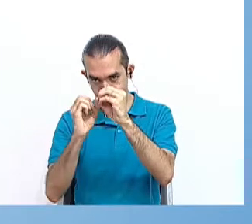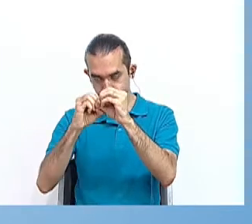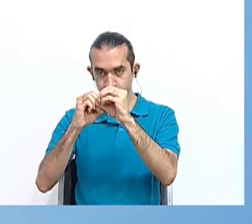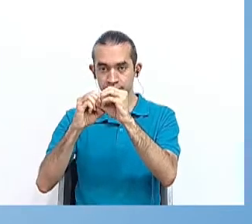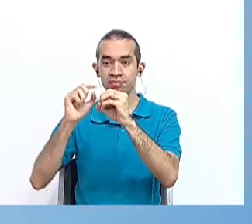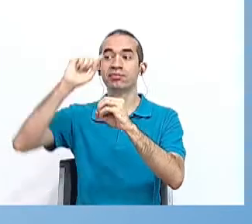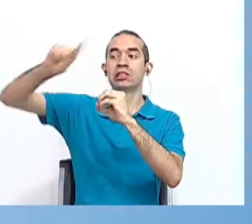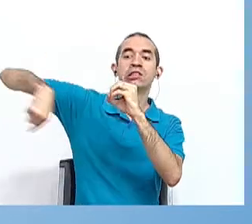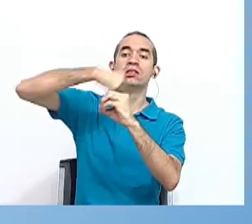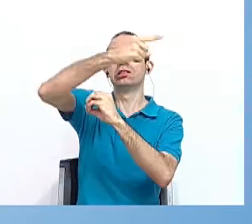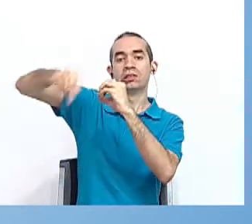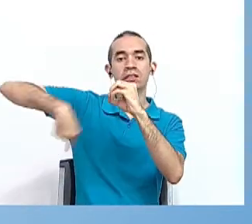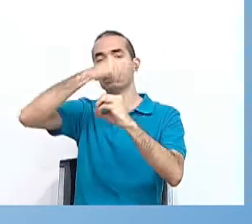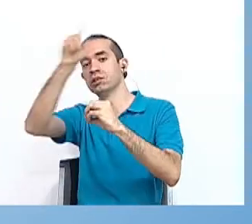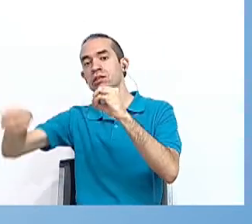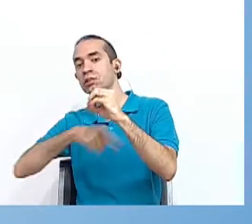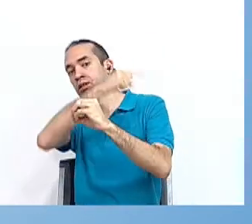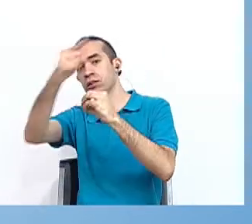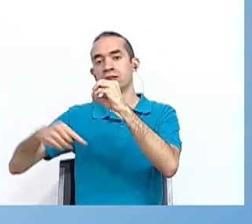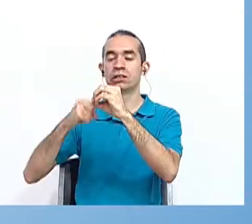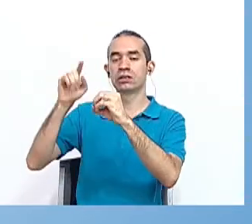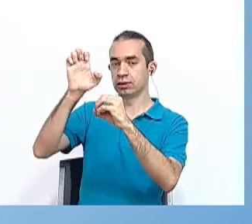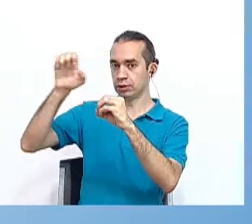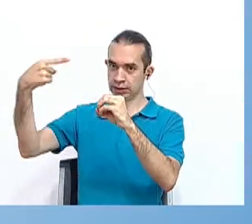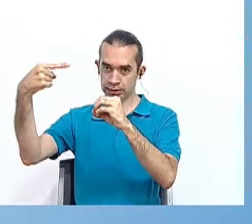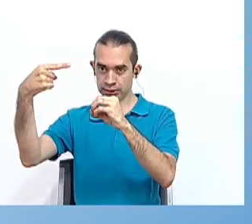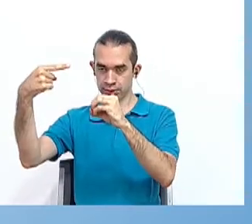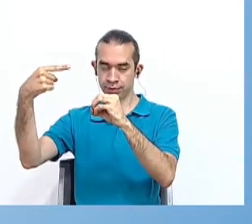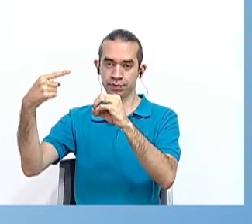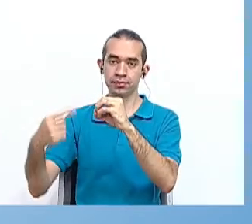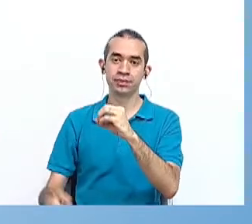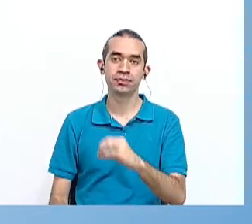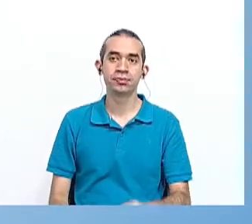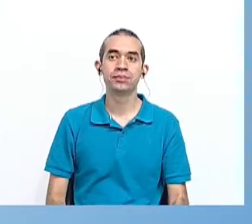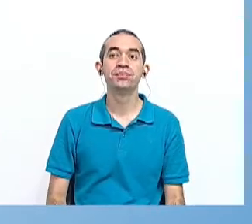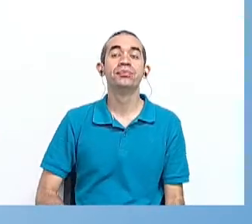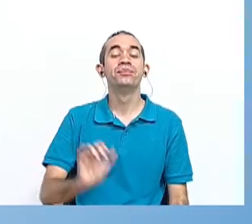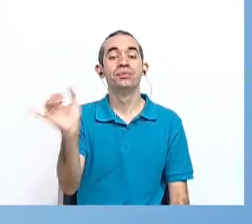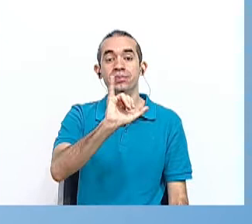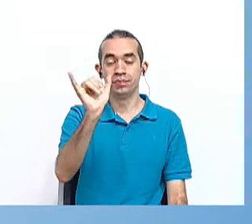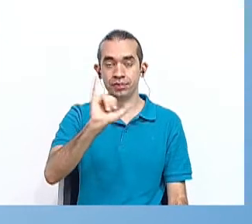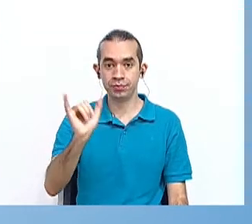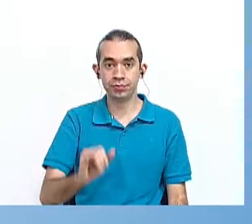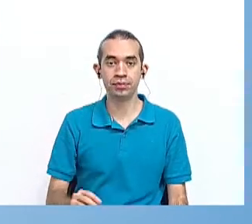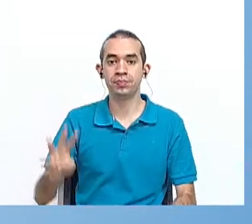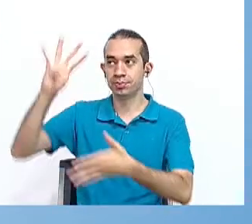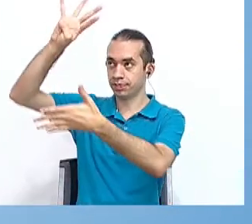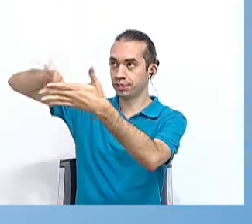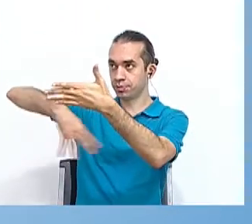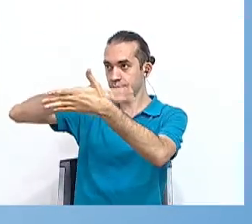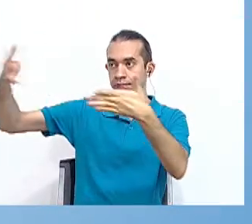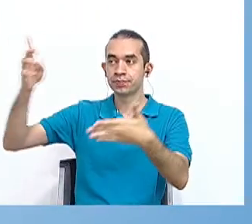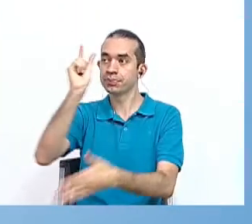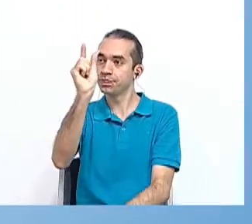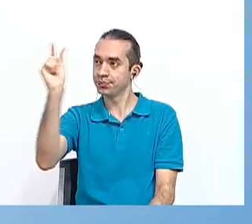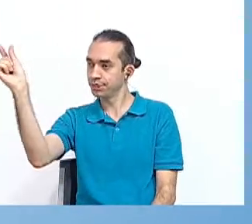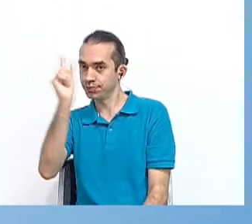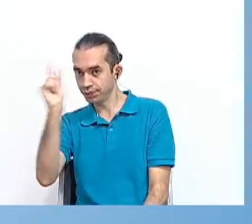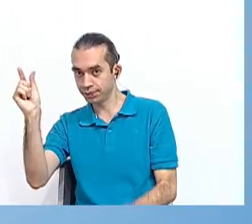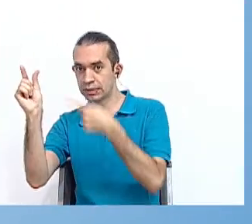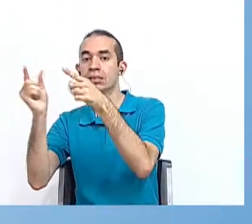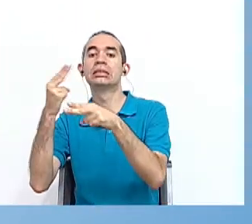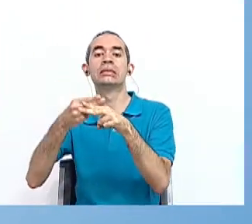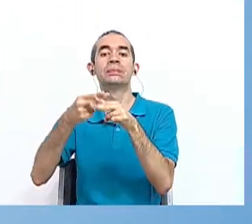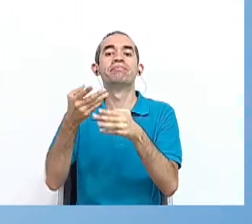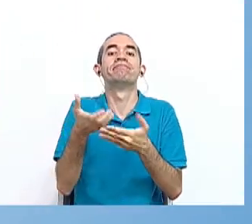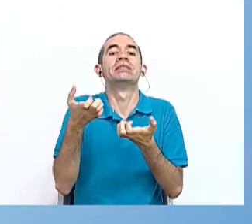los electrones que andan en la nube electrónica. También tenemos los elementos que vimos también en el